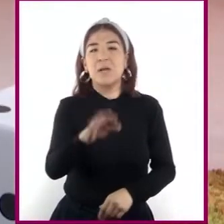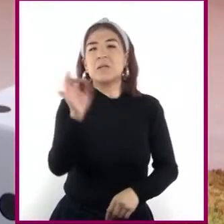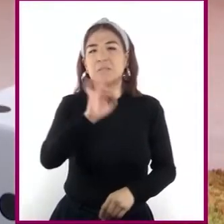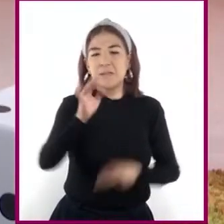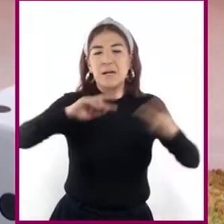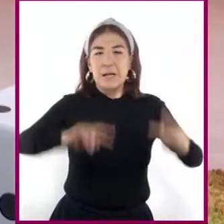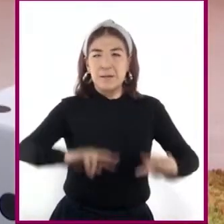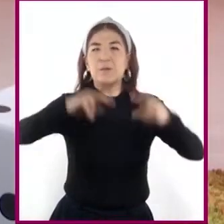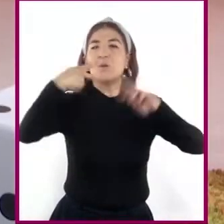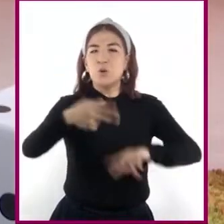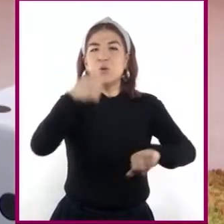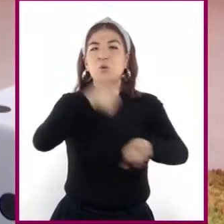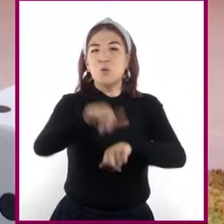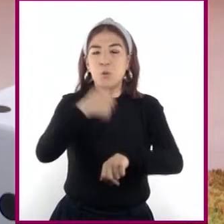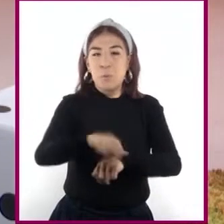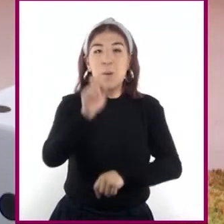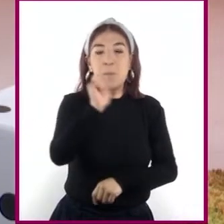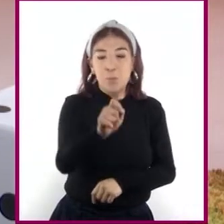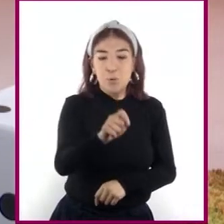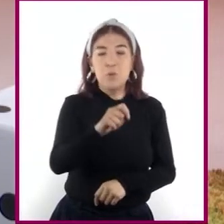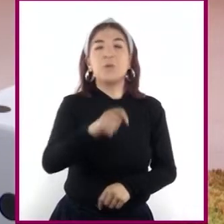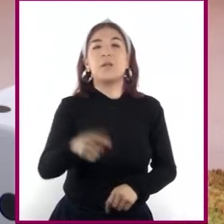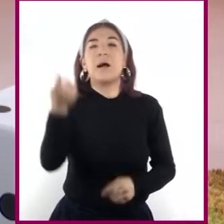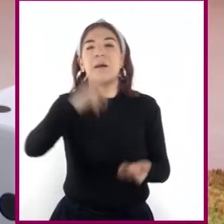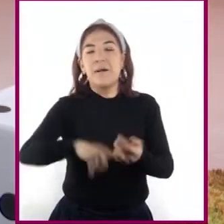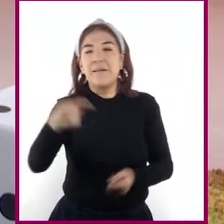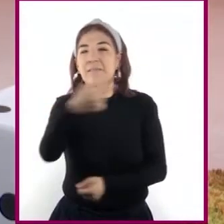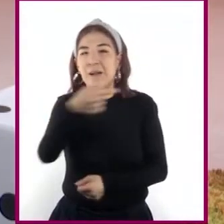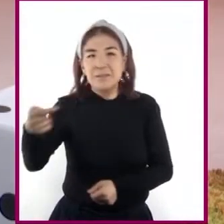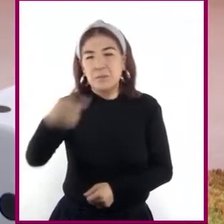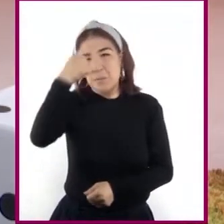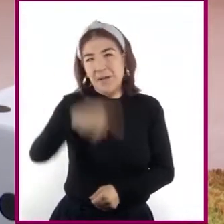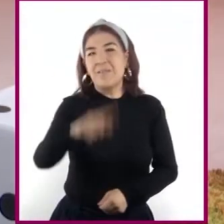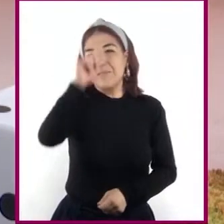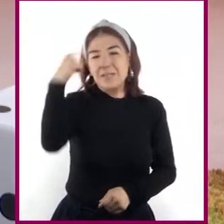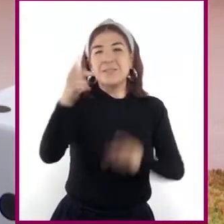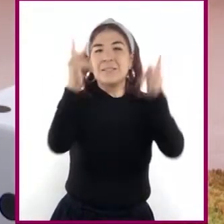sería convertir el número decimal en una fracción para facilitar